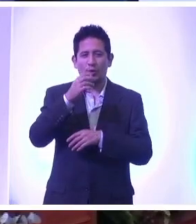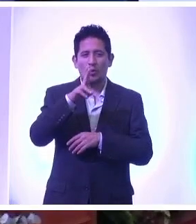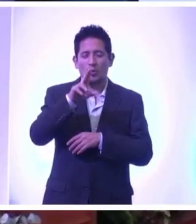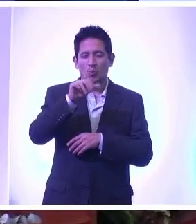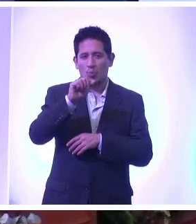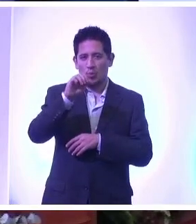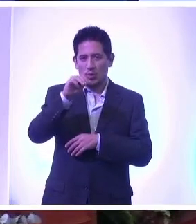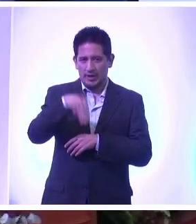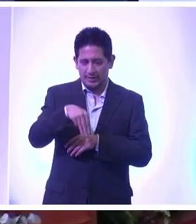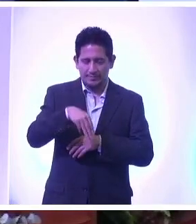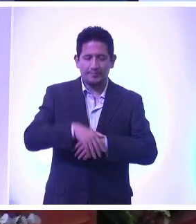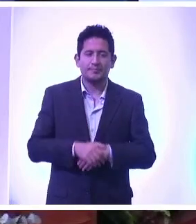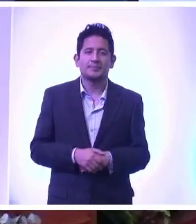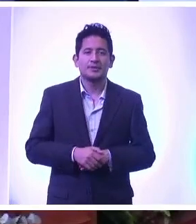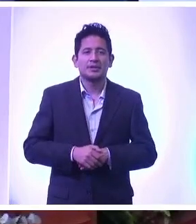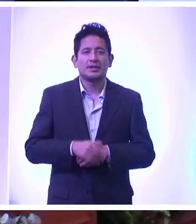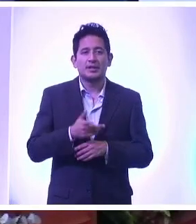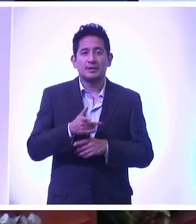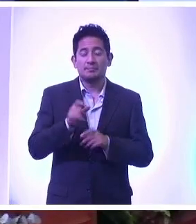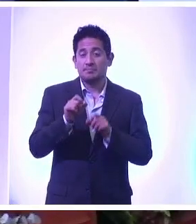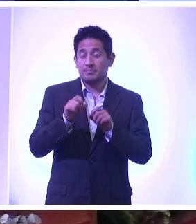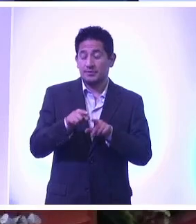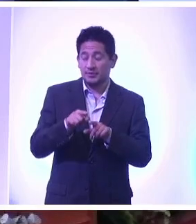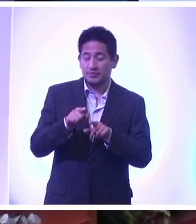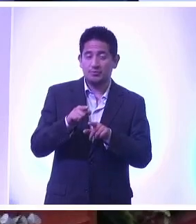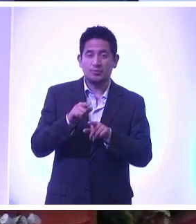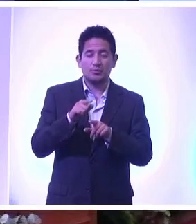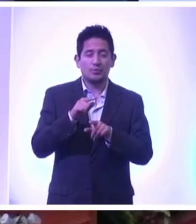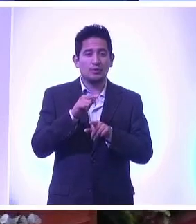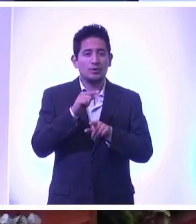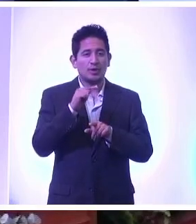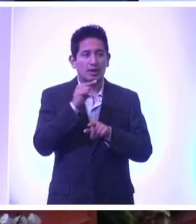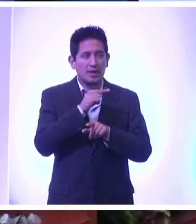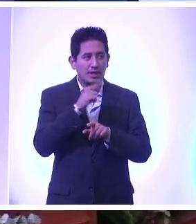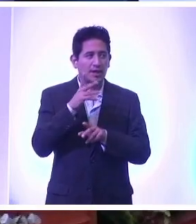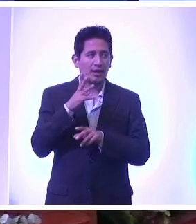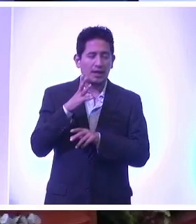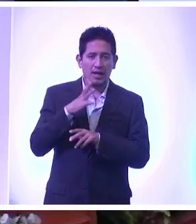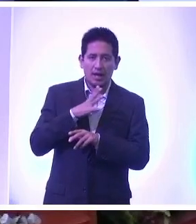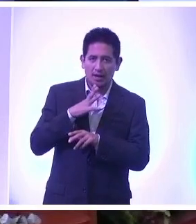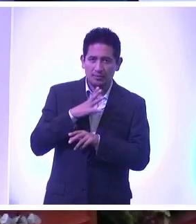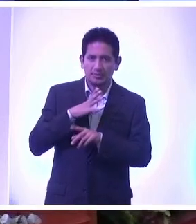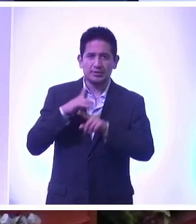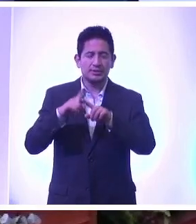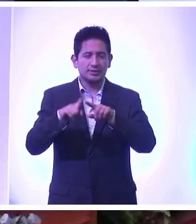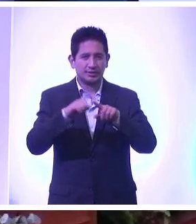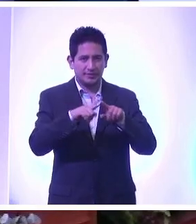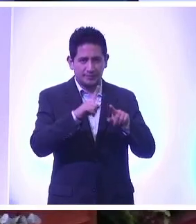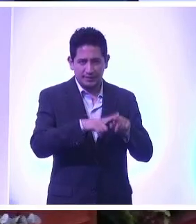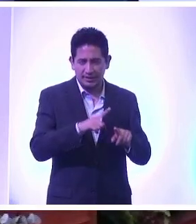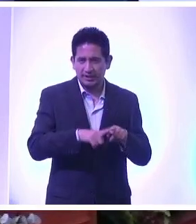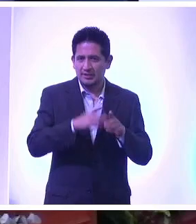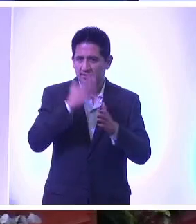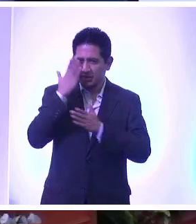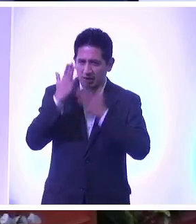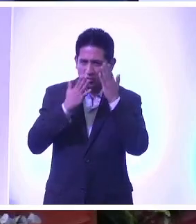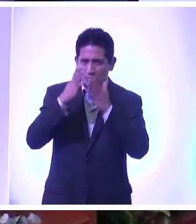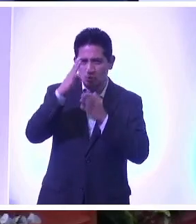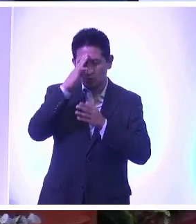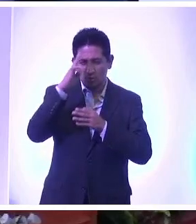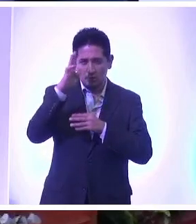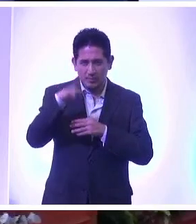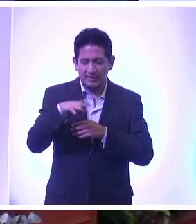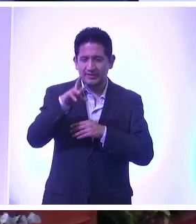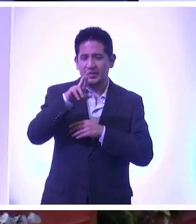universidad iberoamericana y tiene varios estudios una maestría en mercadotecnia universidad internacional de La